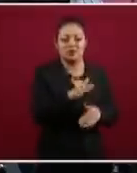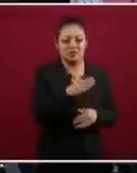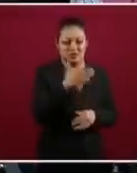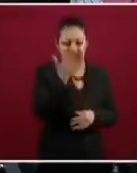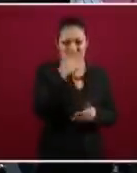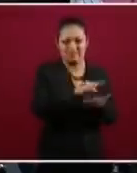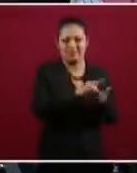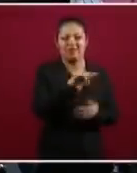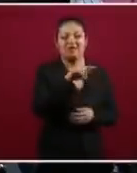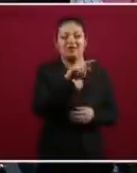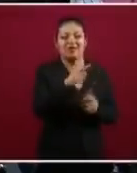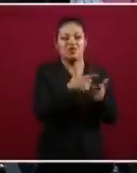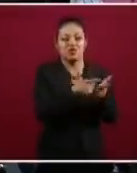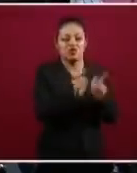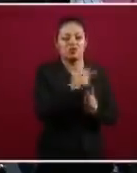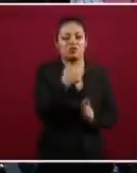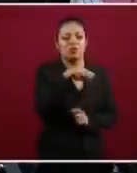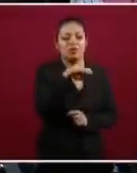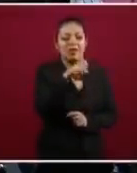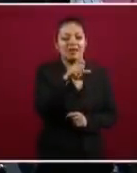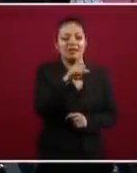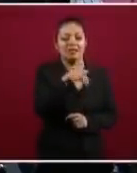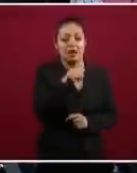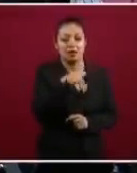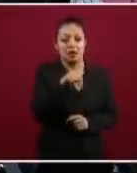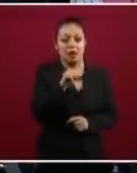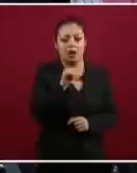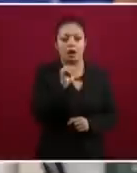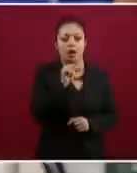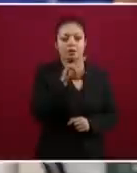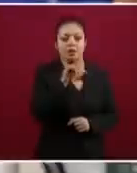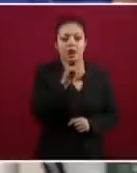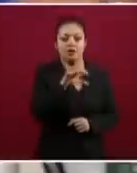Aviación, ¿qué acciones